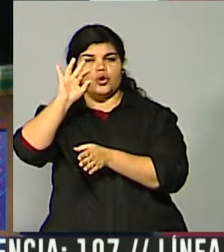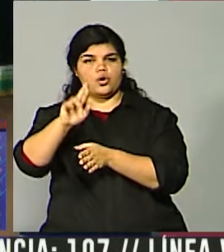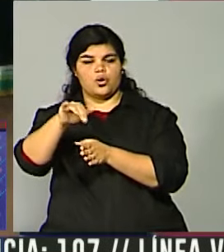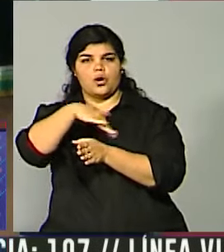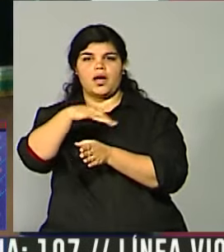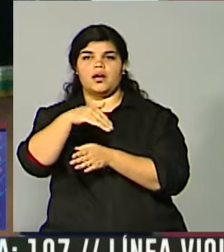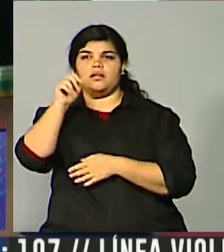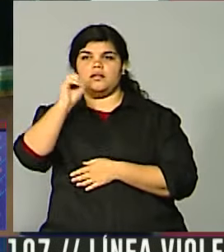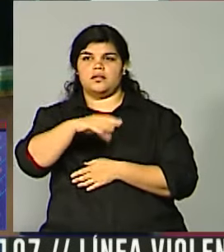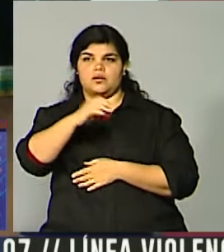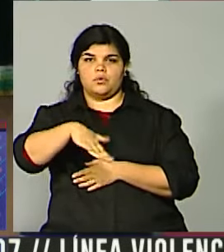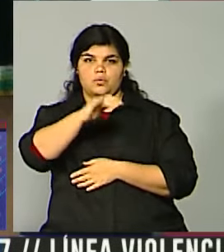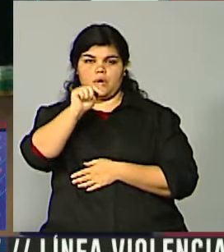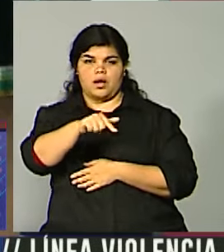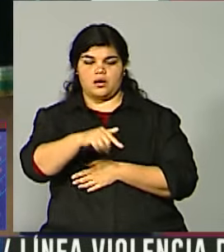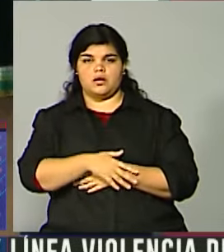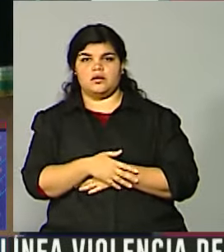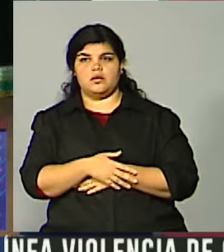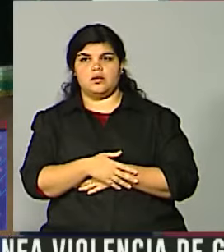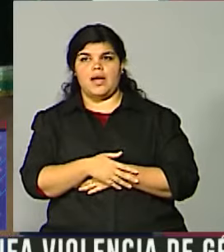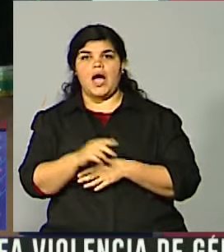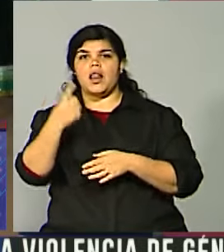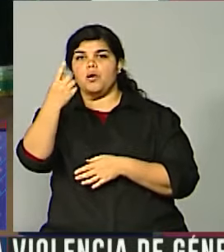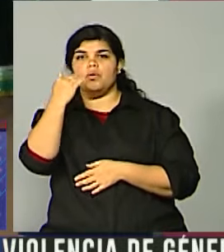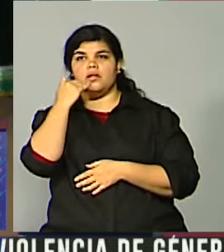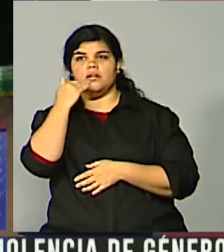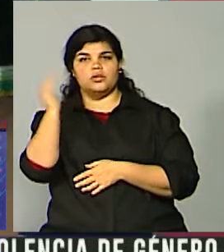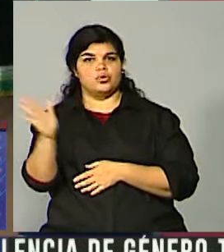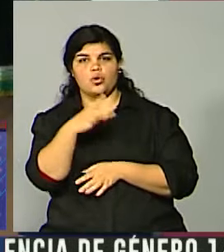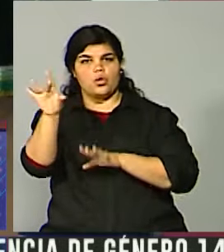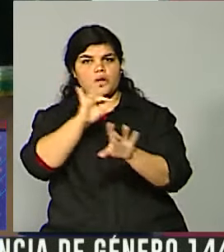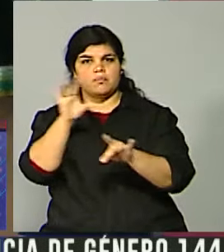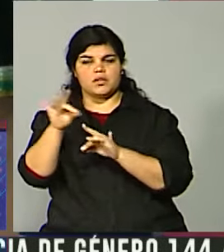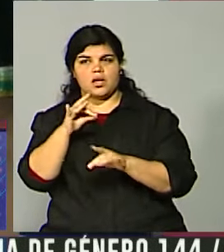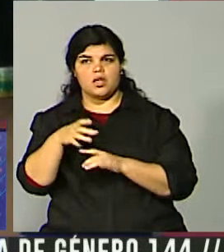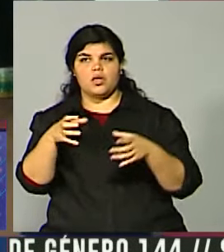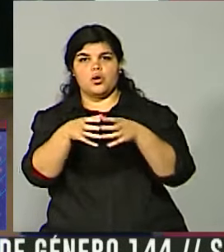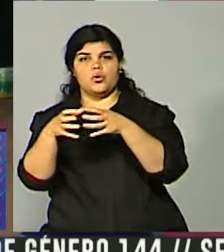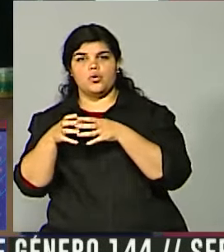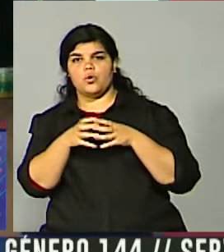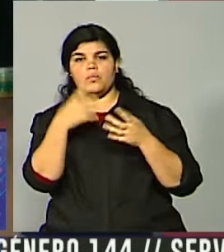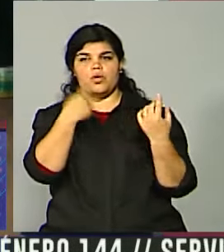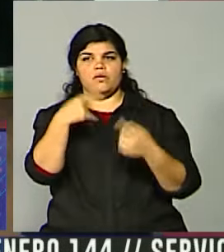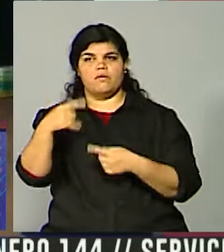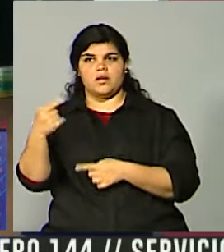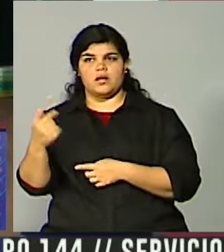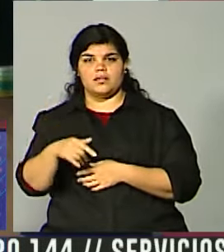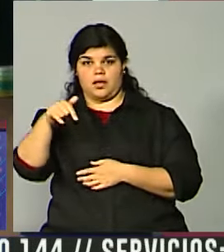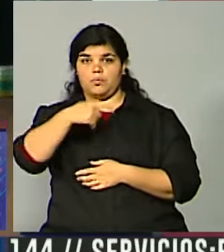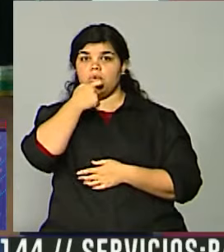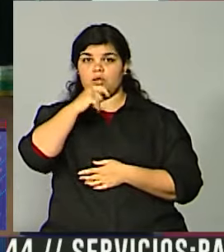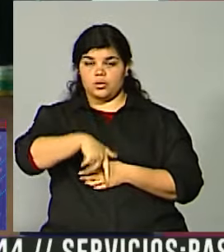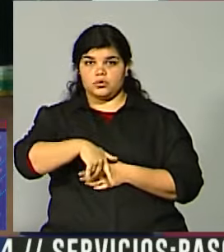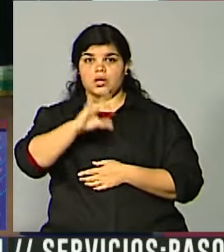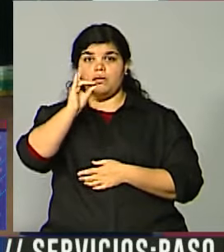Poliguay, a partir de las 13 horas, donde están invitados todos ahí, están participando distintas fraternidades, las que pertenecen acá en Mendoza,